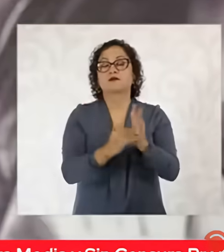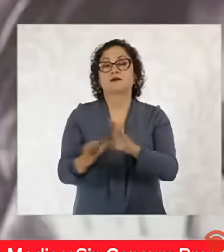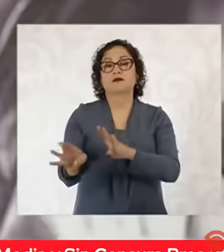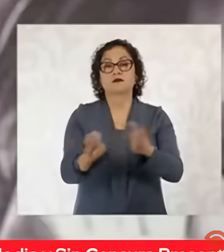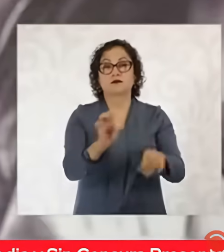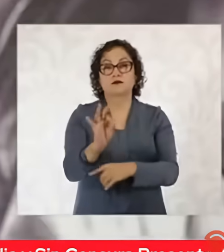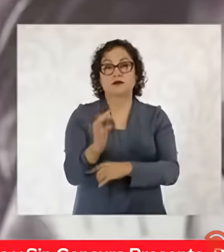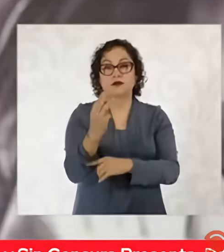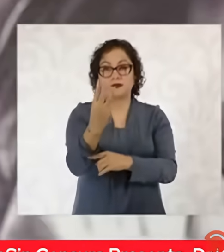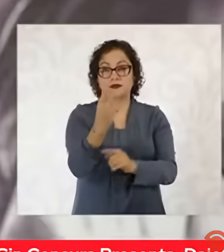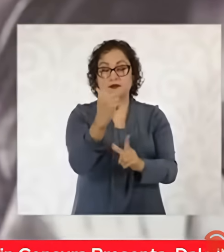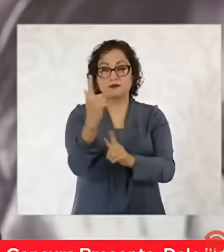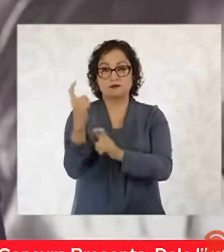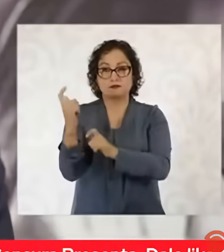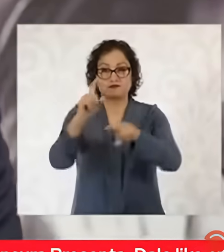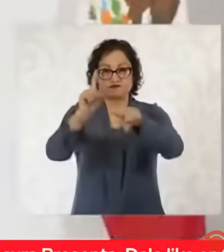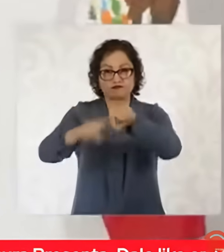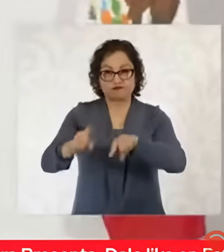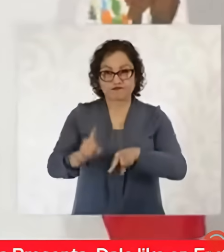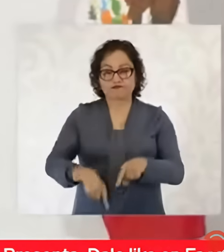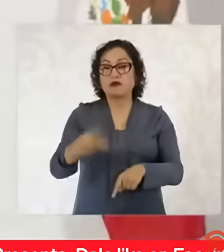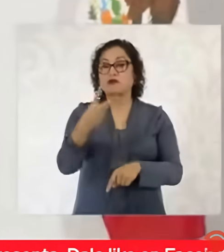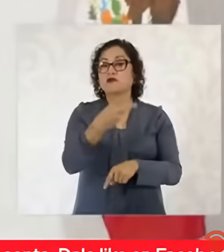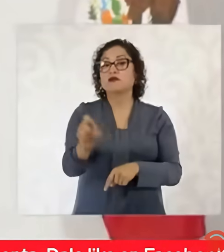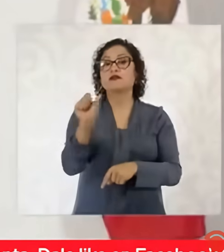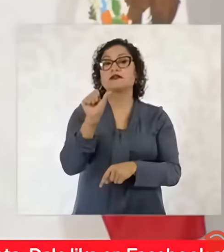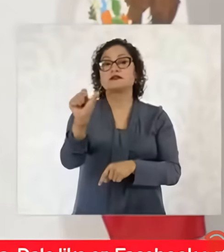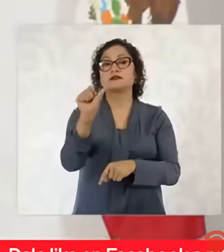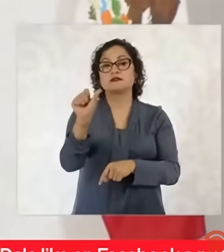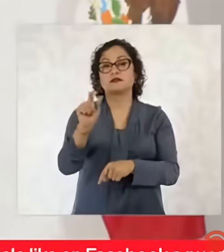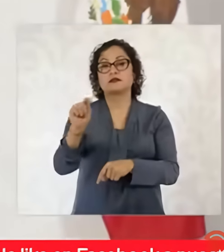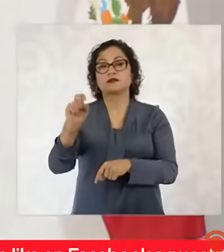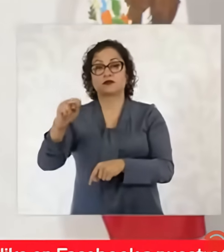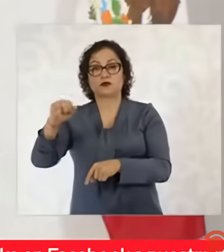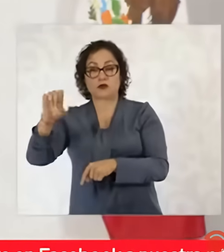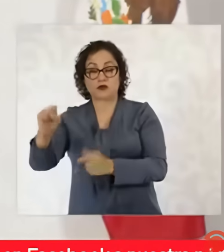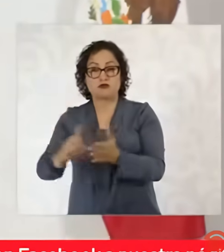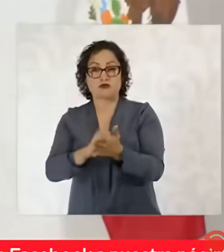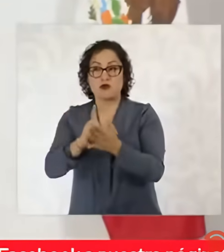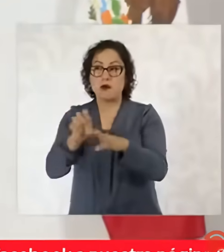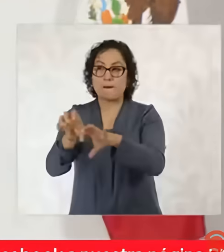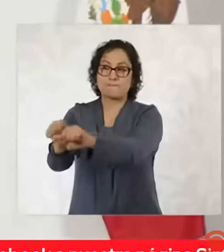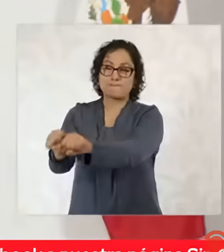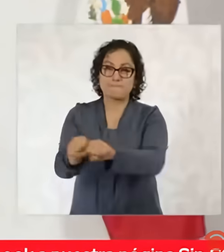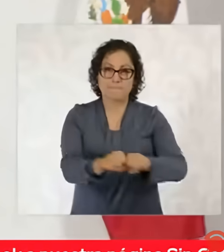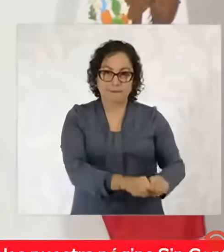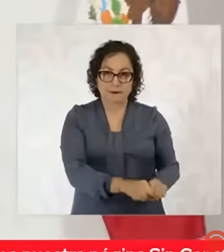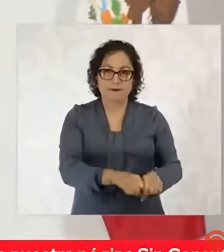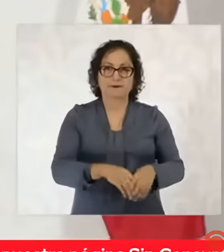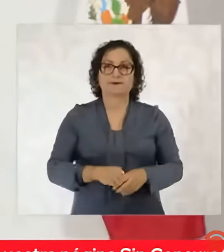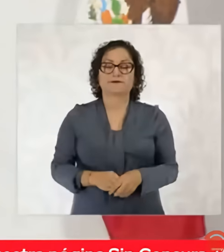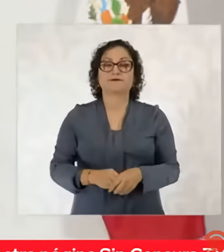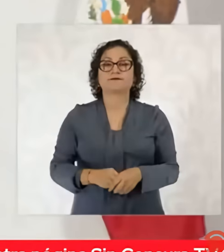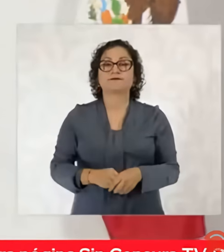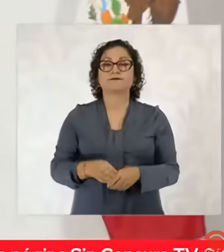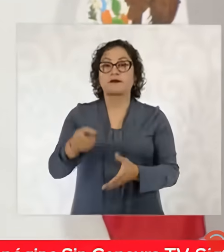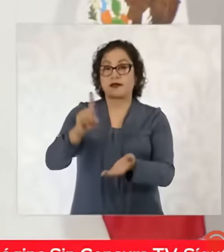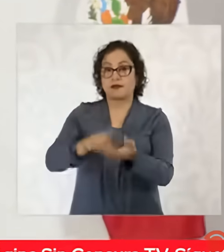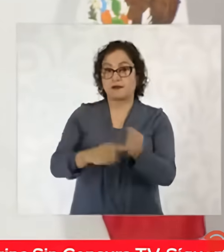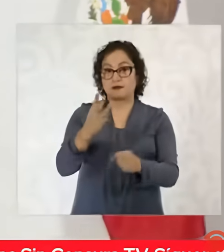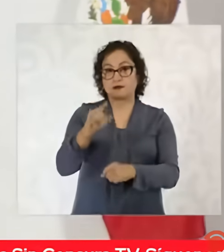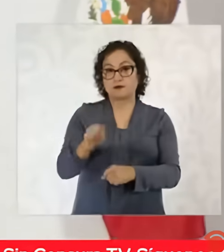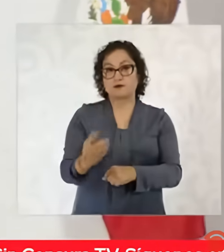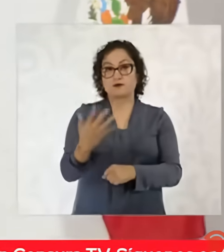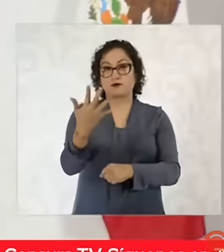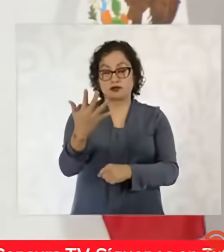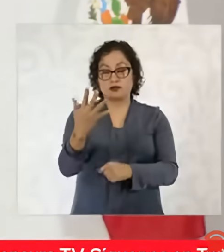14,943 armas de fuego aseguradas y más de 216 toneladas de droga aseguradas. Entre ellas, 3.5